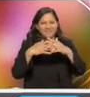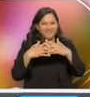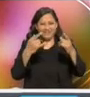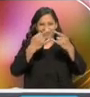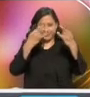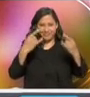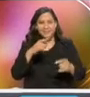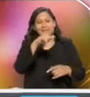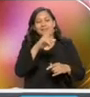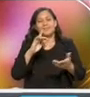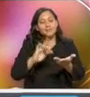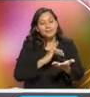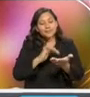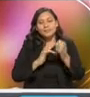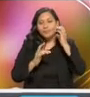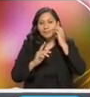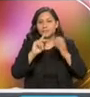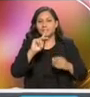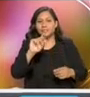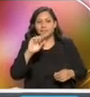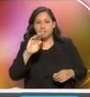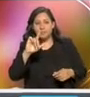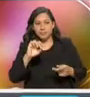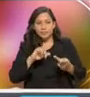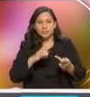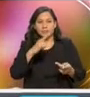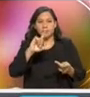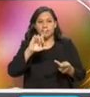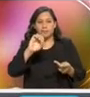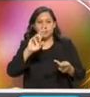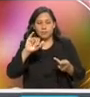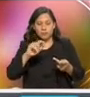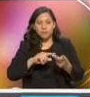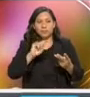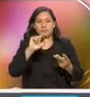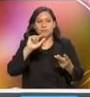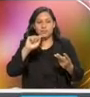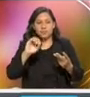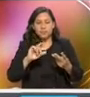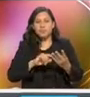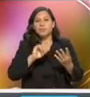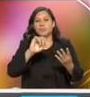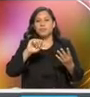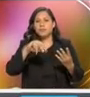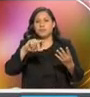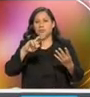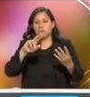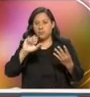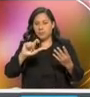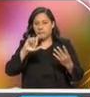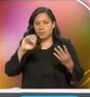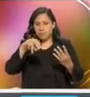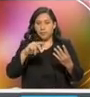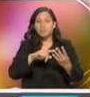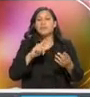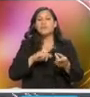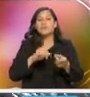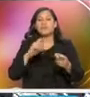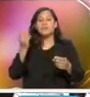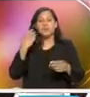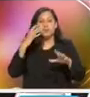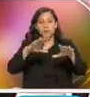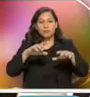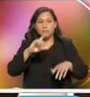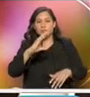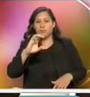ver Smartphone, está con Pablo Perroni, Gloria Excelente. Aura, Tato Alexander, Andrés León. Está en el Foro